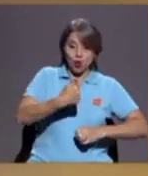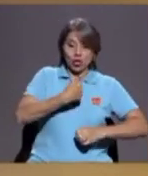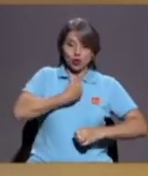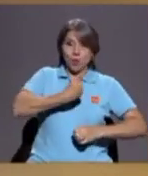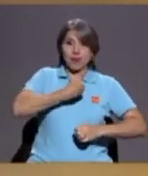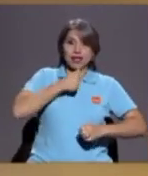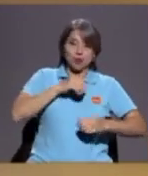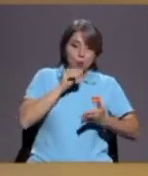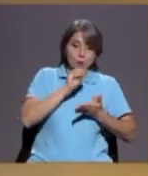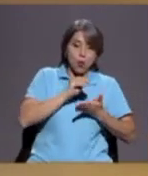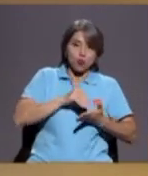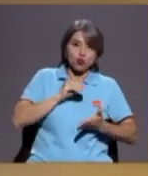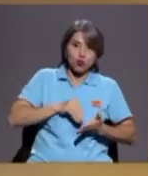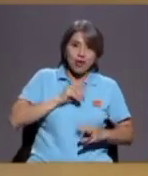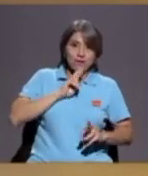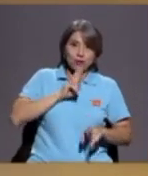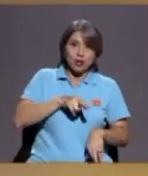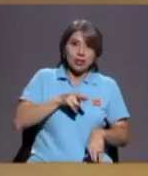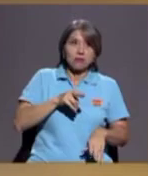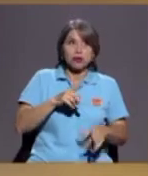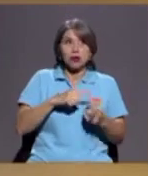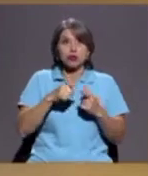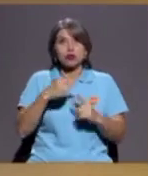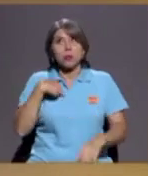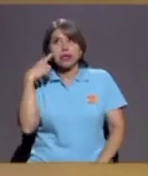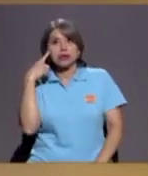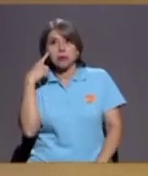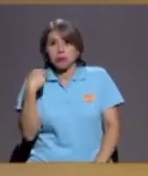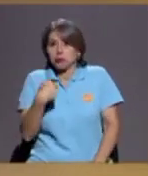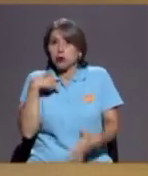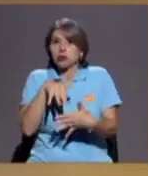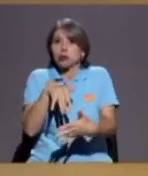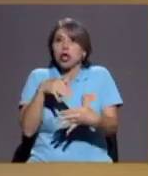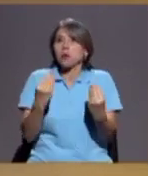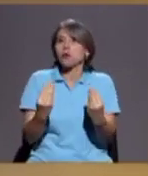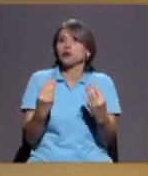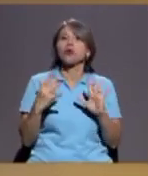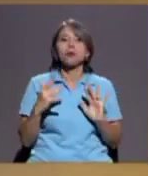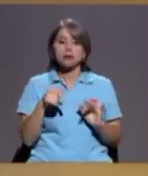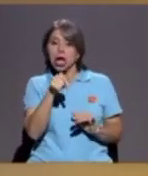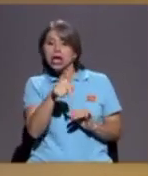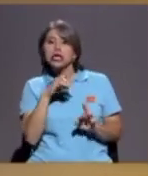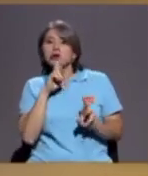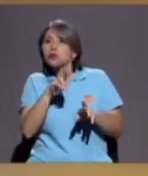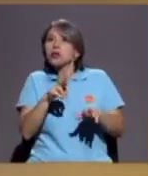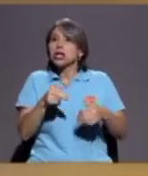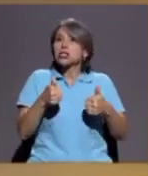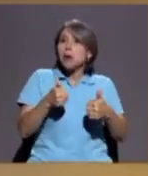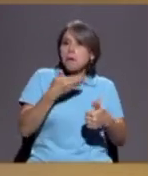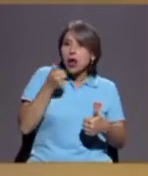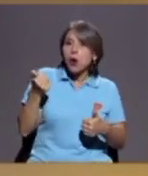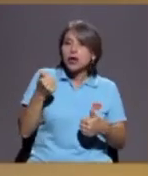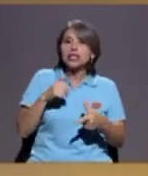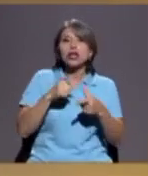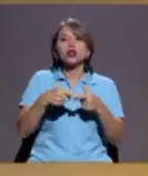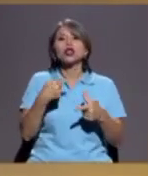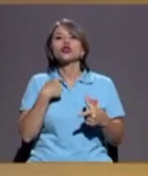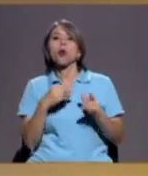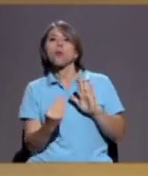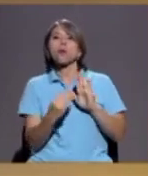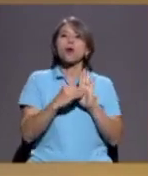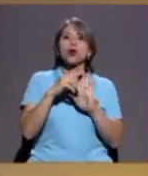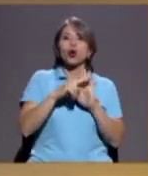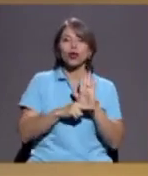estudié mucho, estas son mis mejores respuestas, de ahí me merezco por lo menos un 9, ¿verdad? Y entonces ese conflicto de